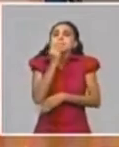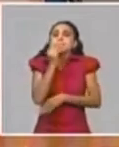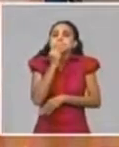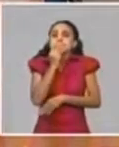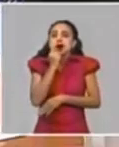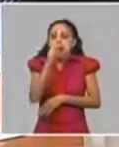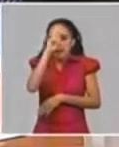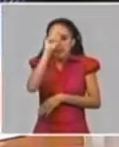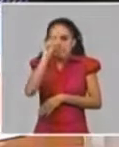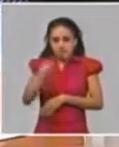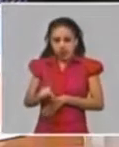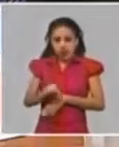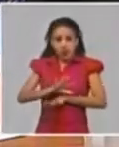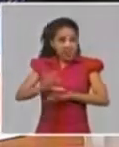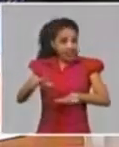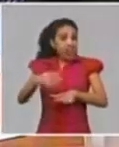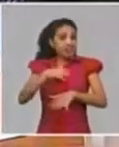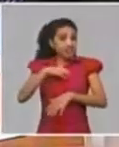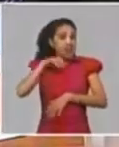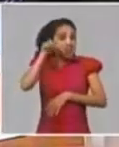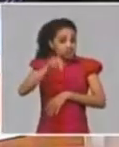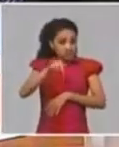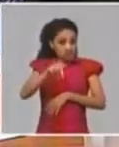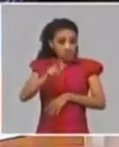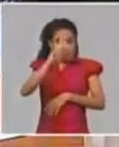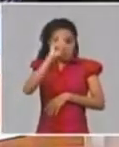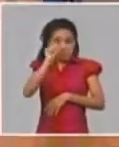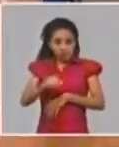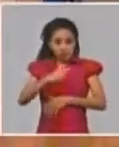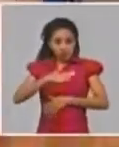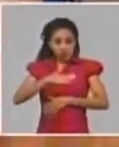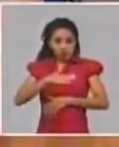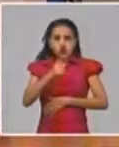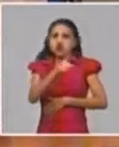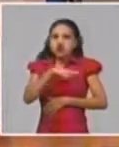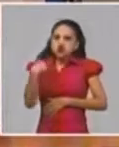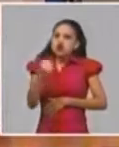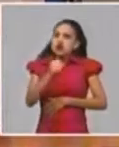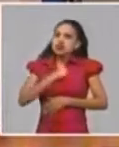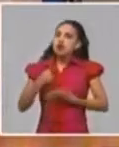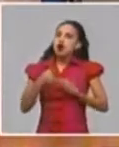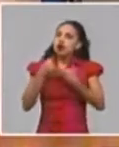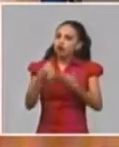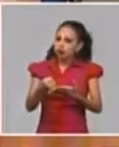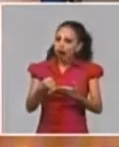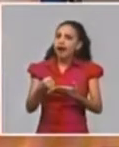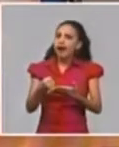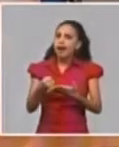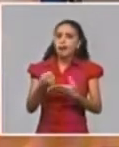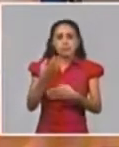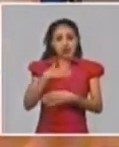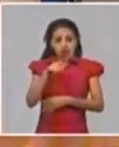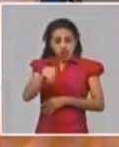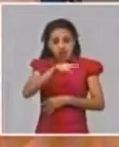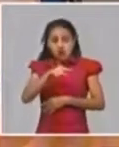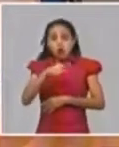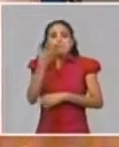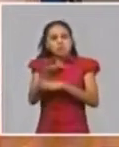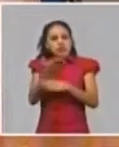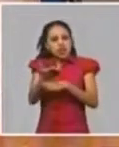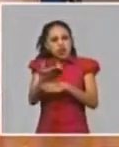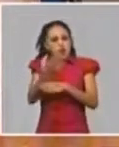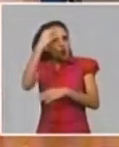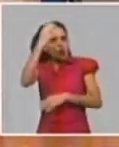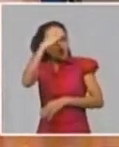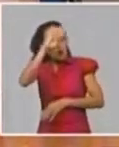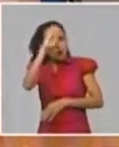humanos. De los que ya tenían, presencia nuestra. Presencia nuestra. Y quisimos reforzar con más, o sea, pidieron a nuestro gobierno